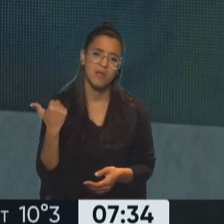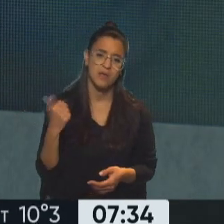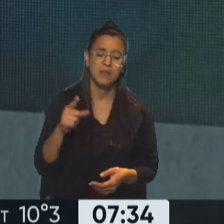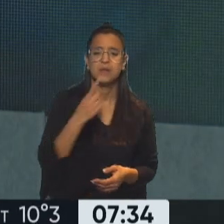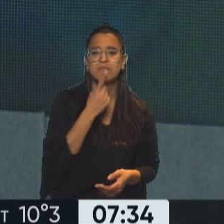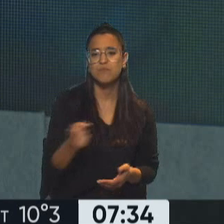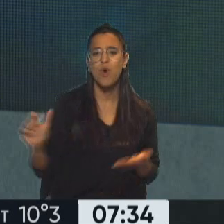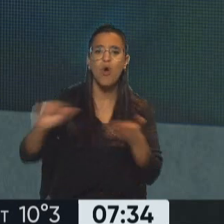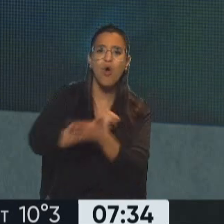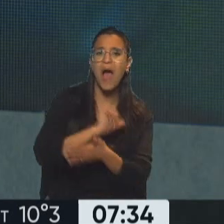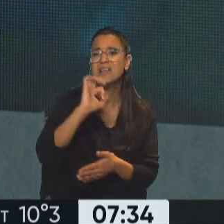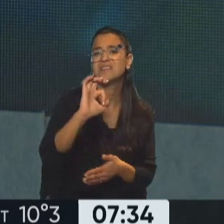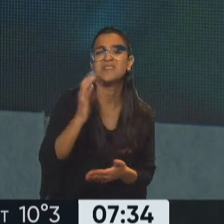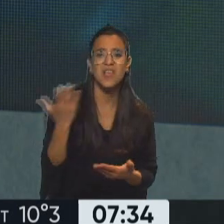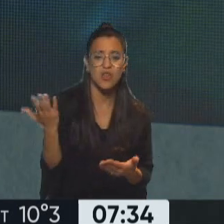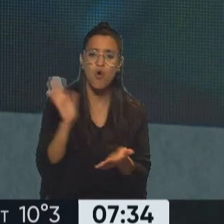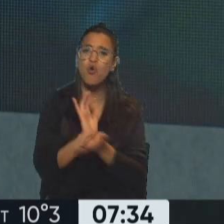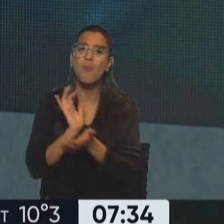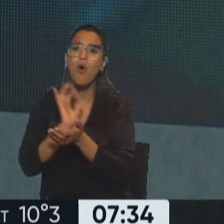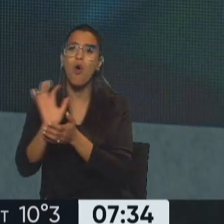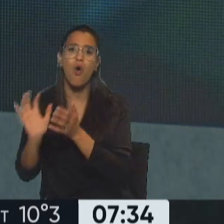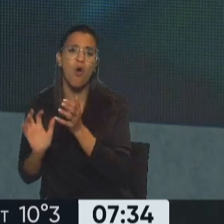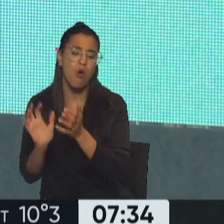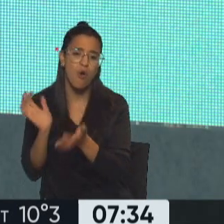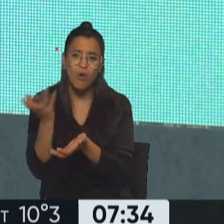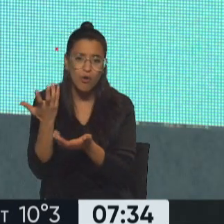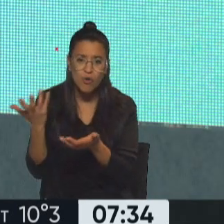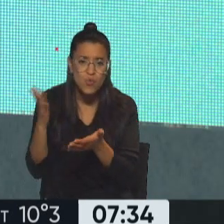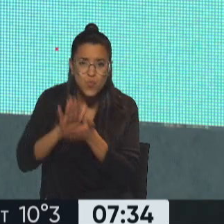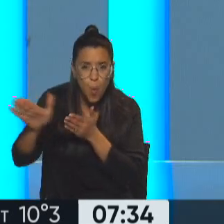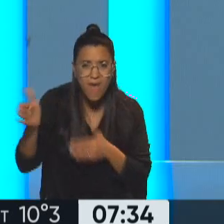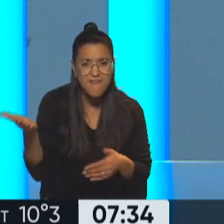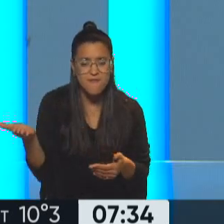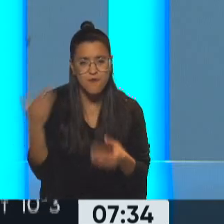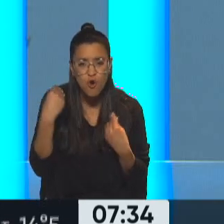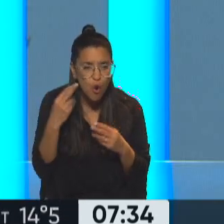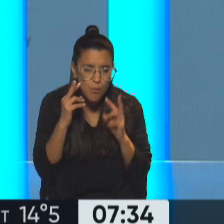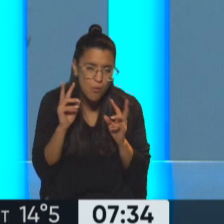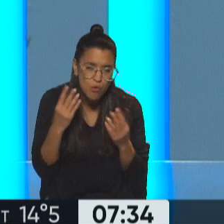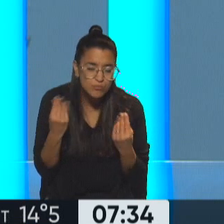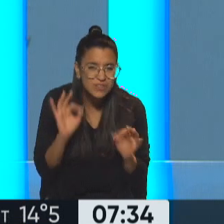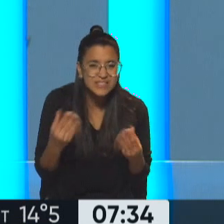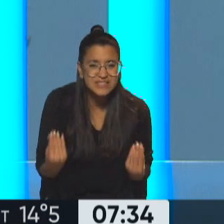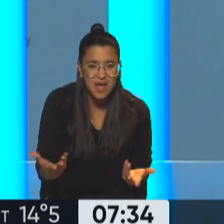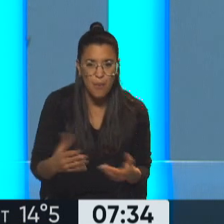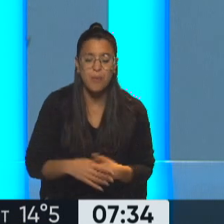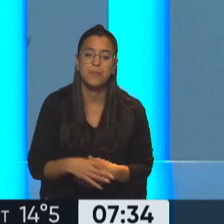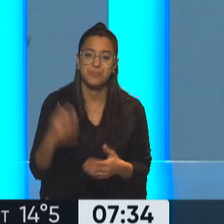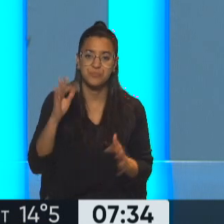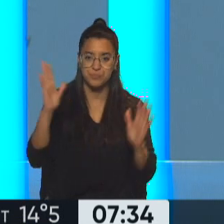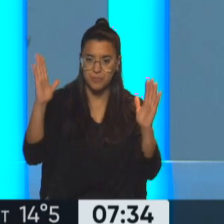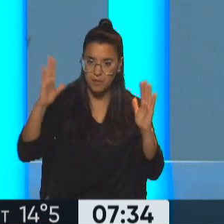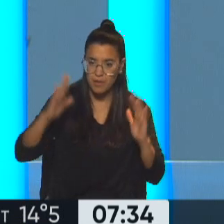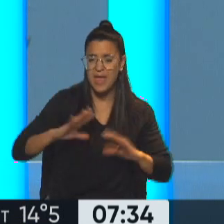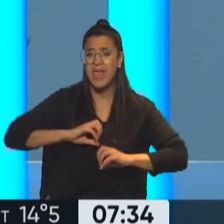a fábrica, sin ninguna información al menos visible. ¿Qué se sabe de esto? Hay que empezar a bajarle un poco